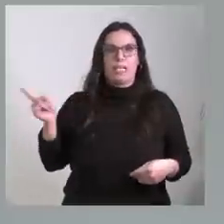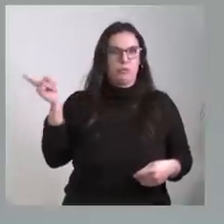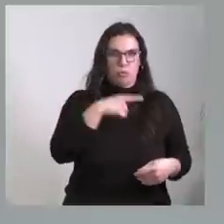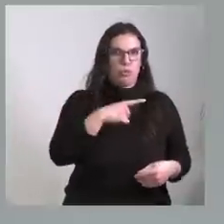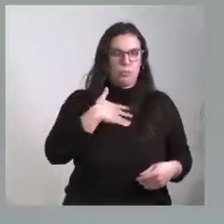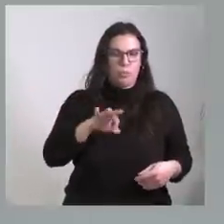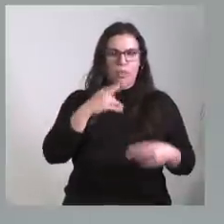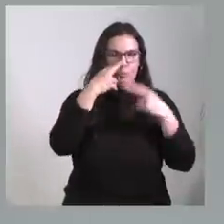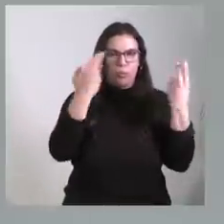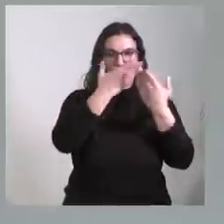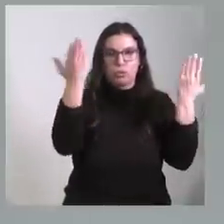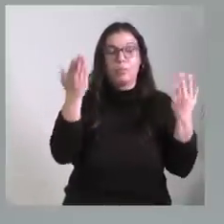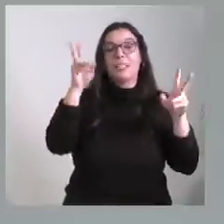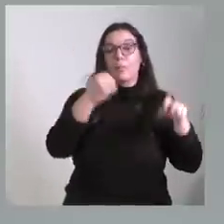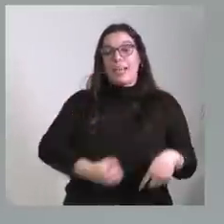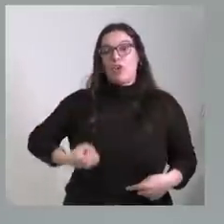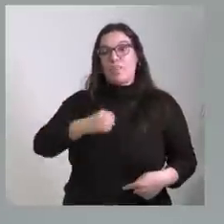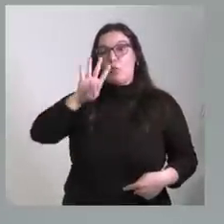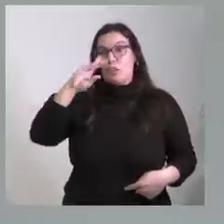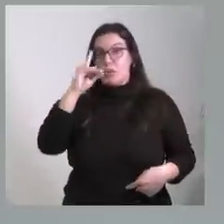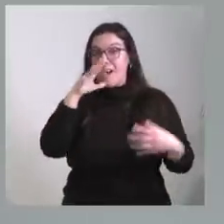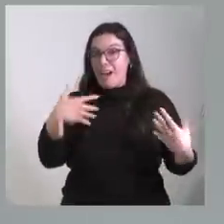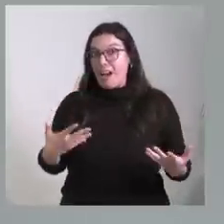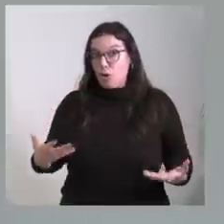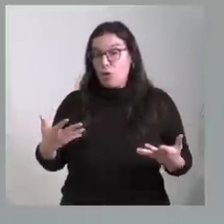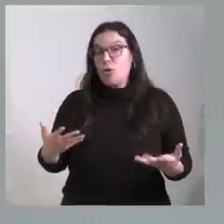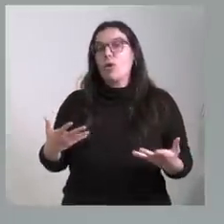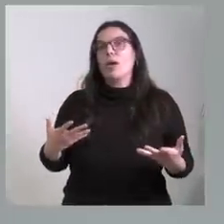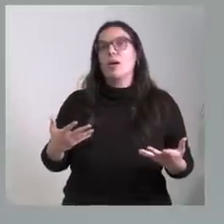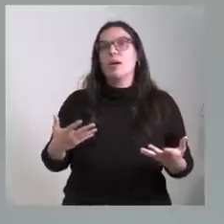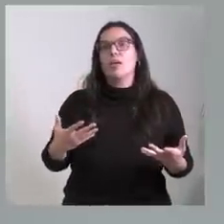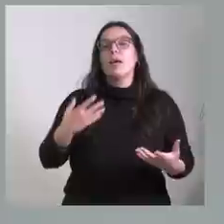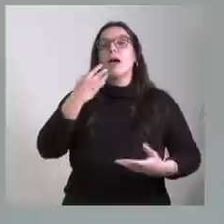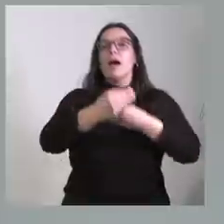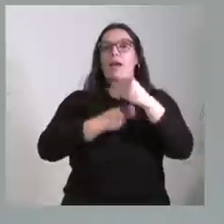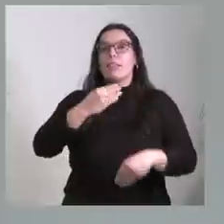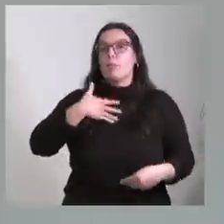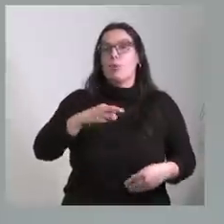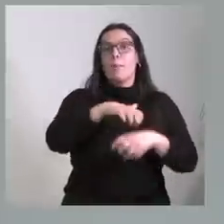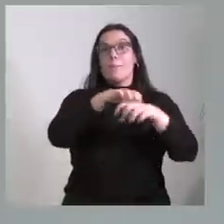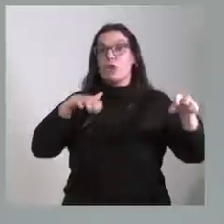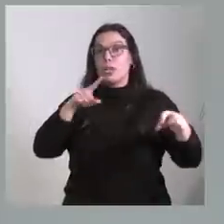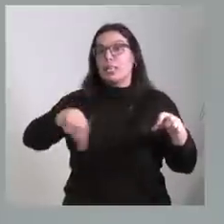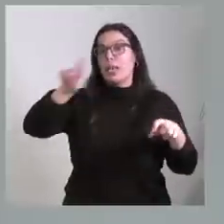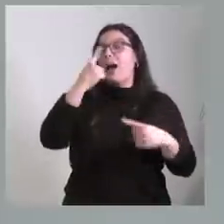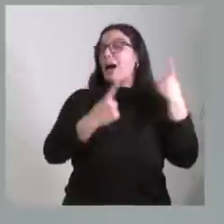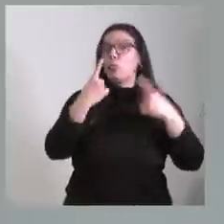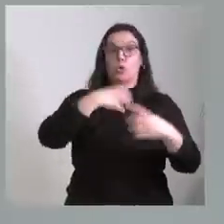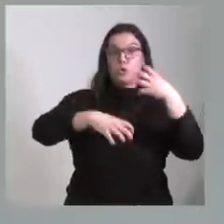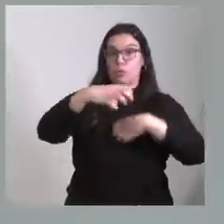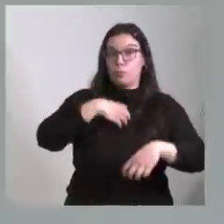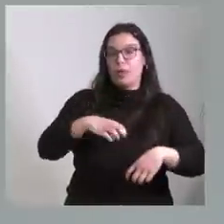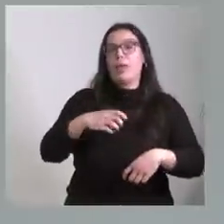de Castellón y respecto a la ecografía 4d actualmente en este momento se vuelve practicar en la mayoría de ellos pero creo que en algunos no según